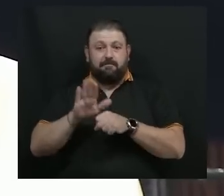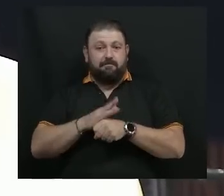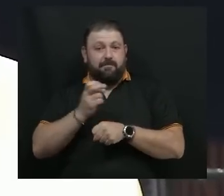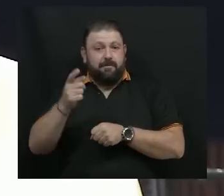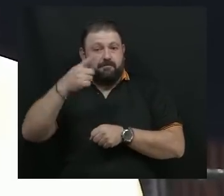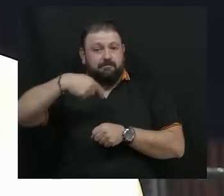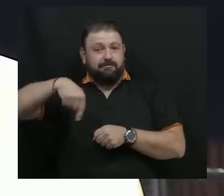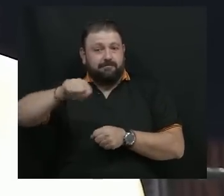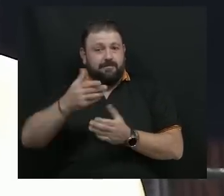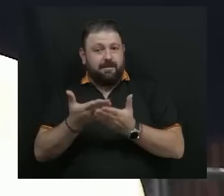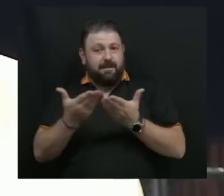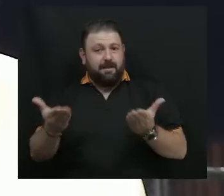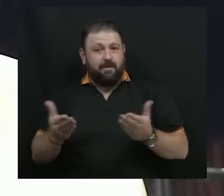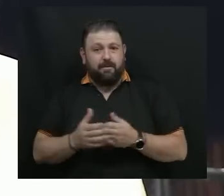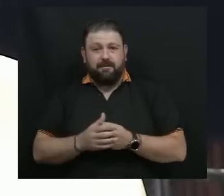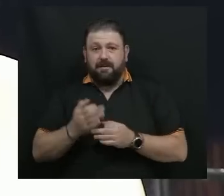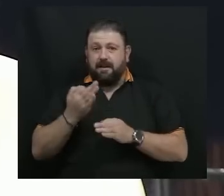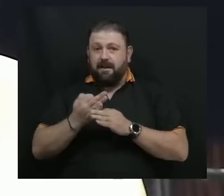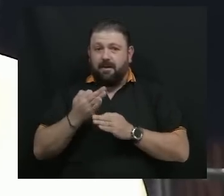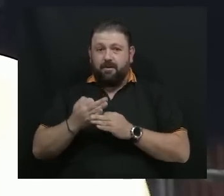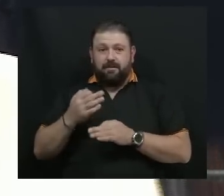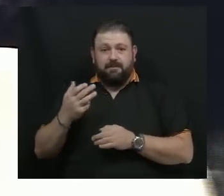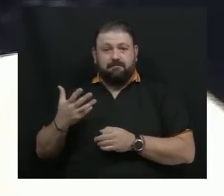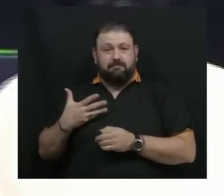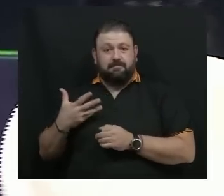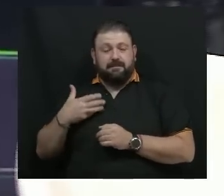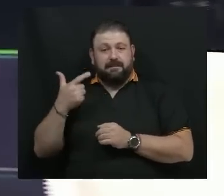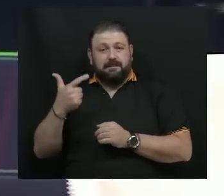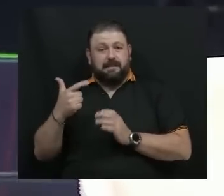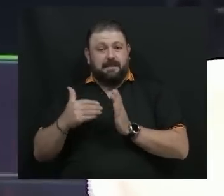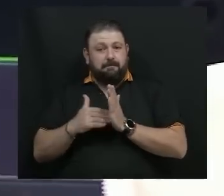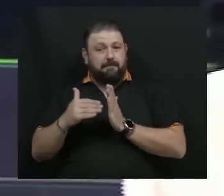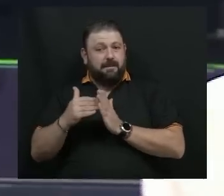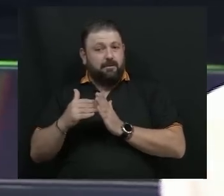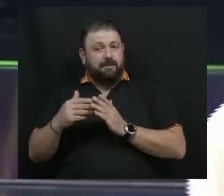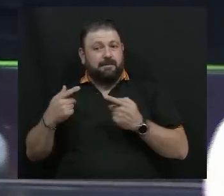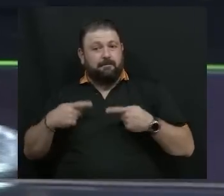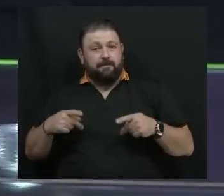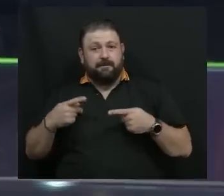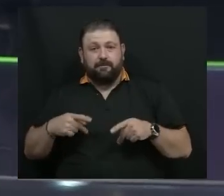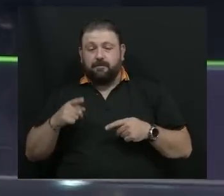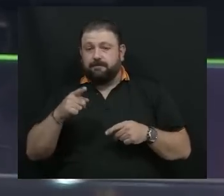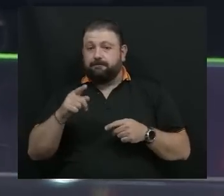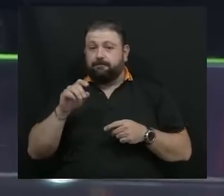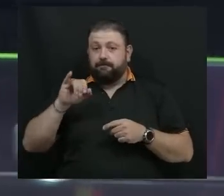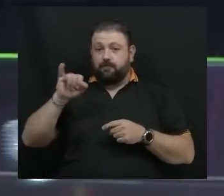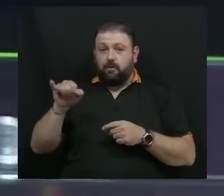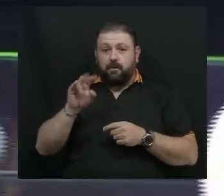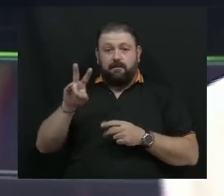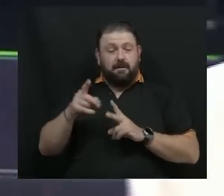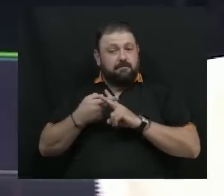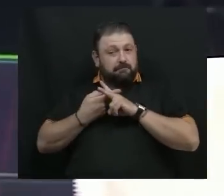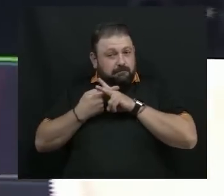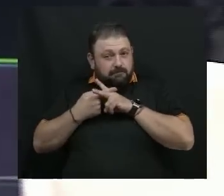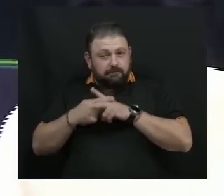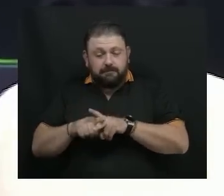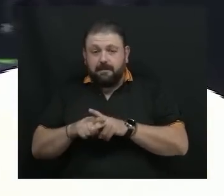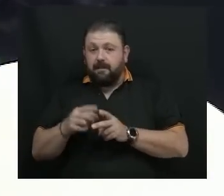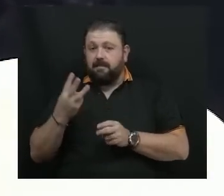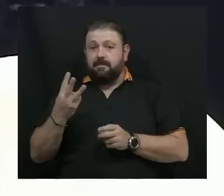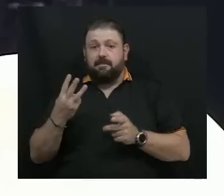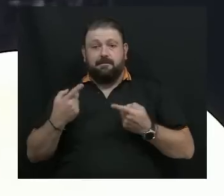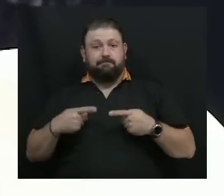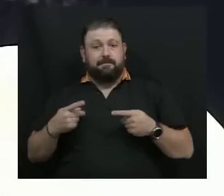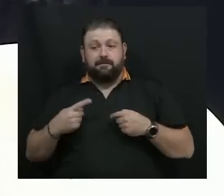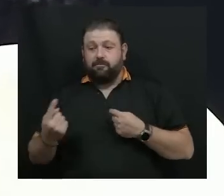producto, somos más de 7 millones de personas distribuyendo la marca. Empieza con 3 personas en el staff, hoy hay un staff de